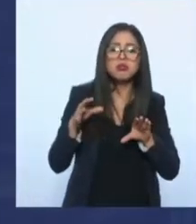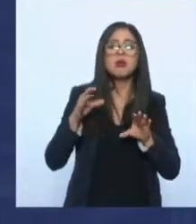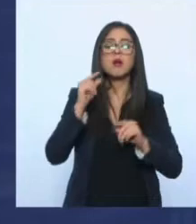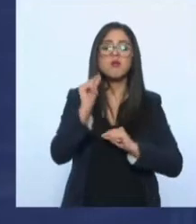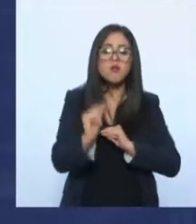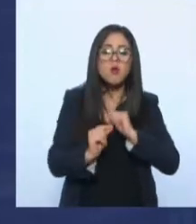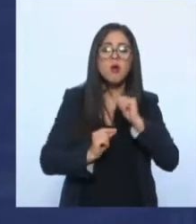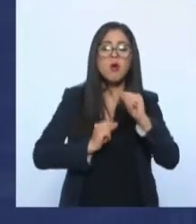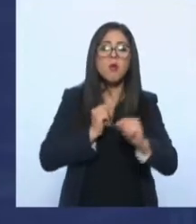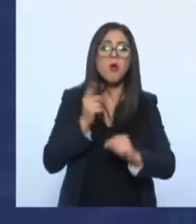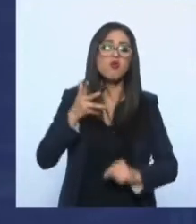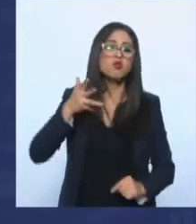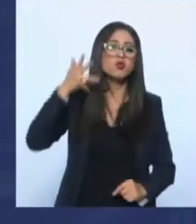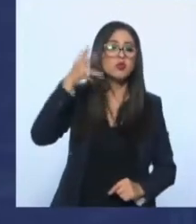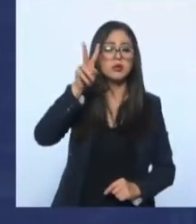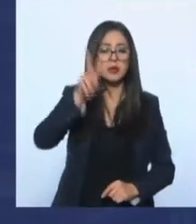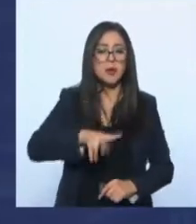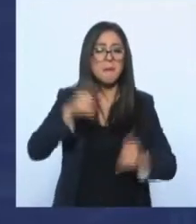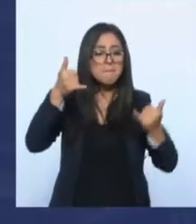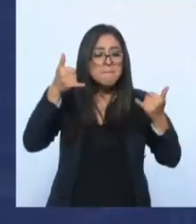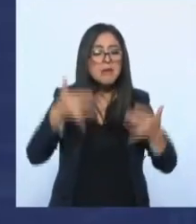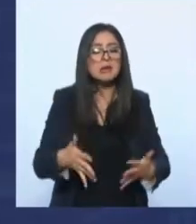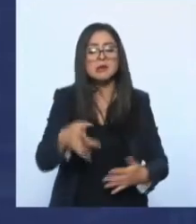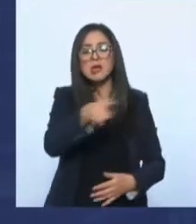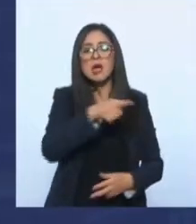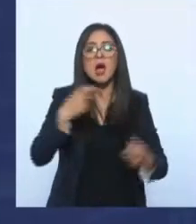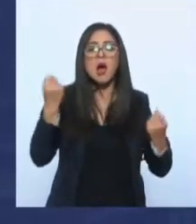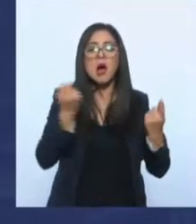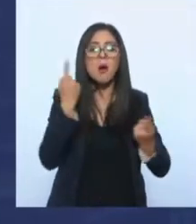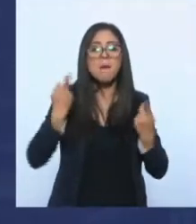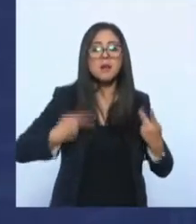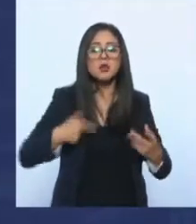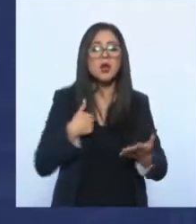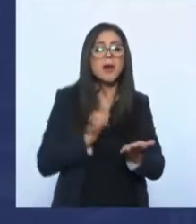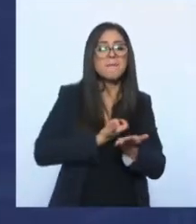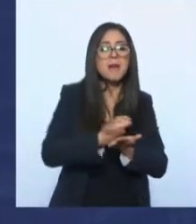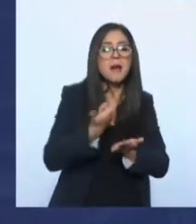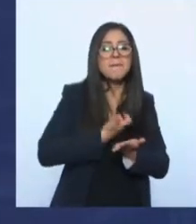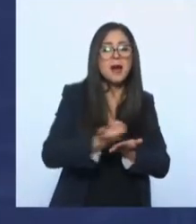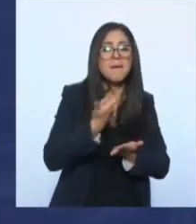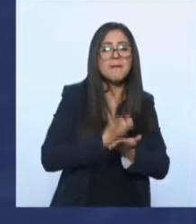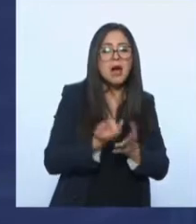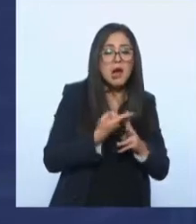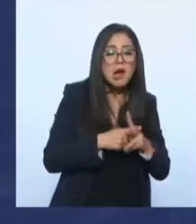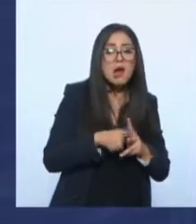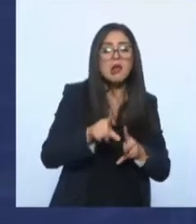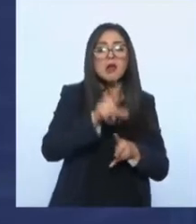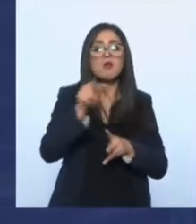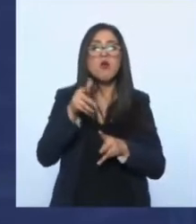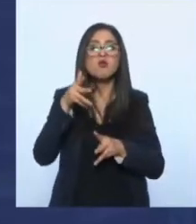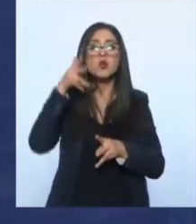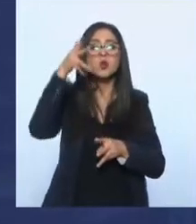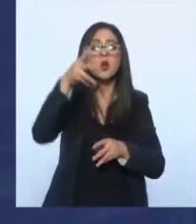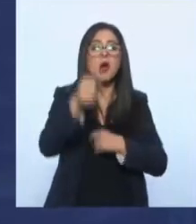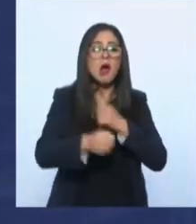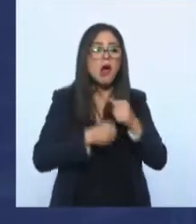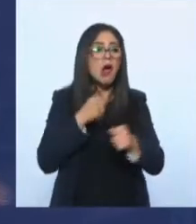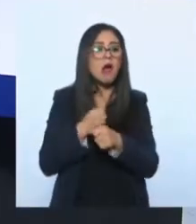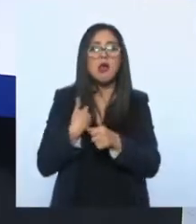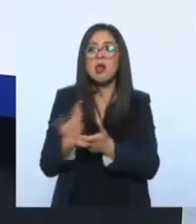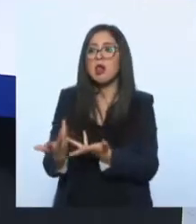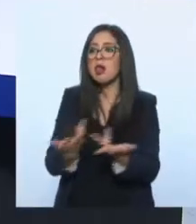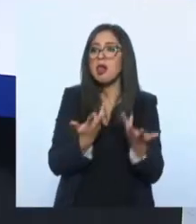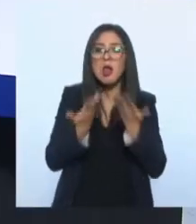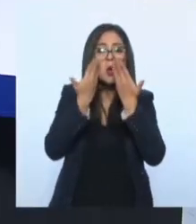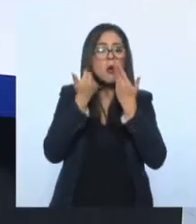pues es una carga muy pesada para quien lo empieza a pagar y que desafortunadamente en unos cuantos años pueda quedar desempleado. Sabemos que